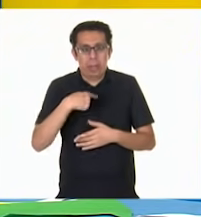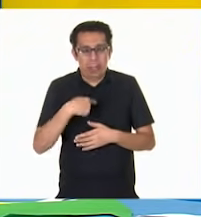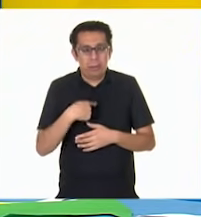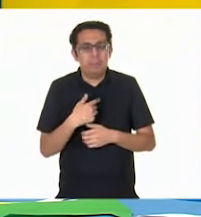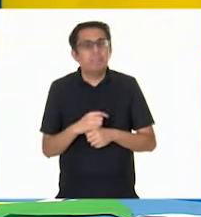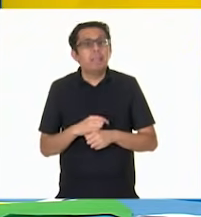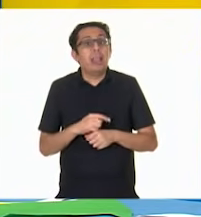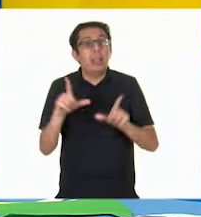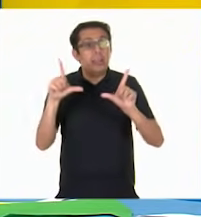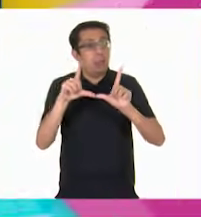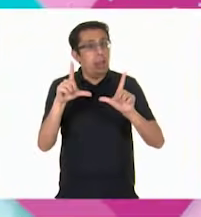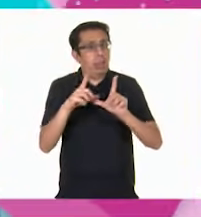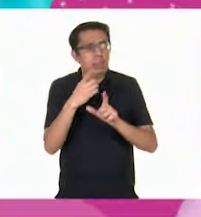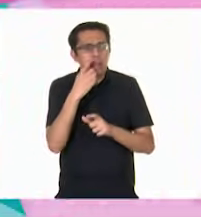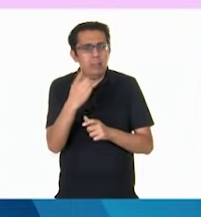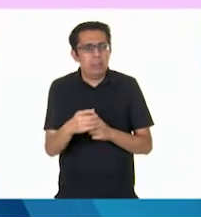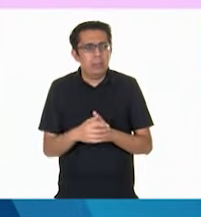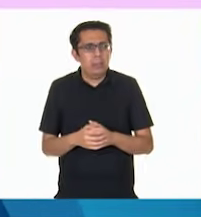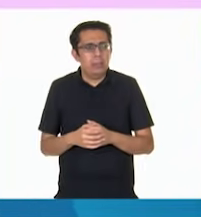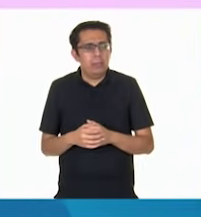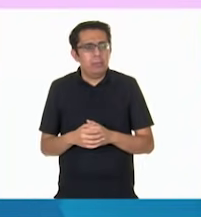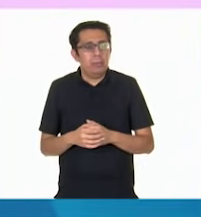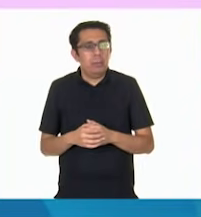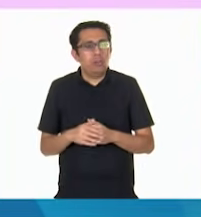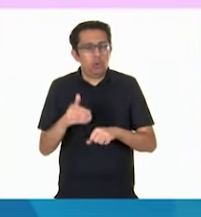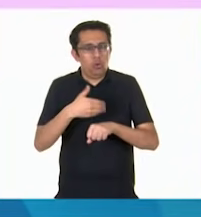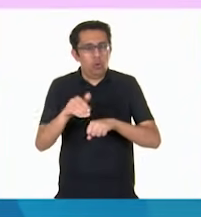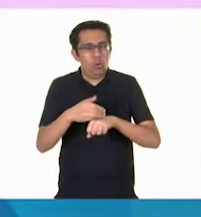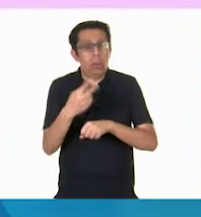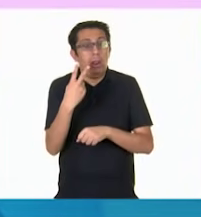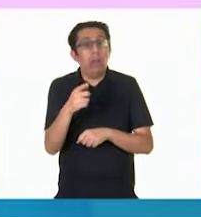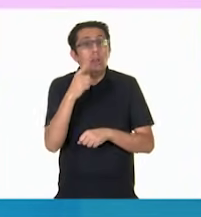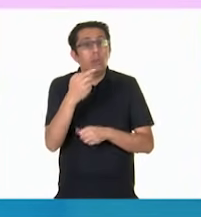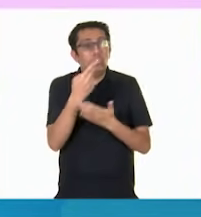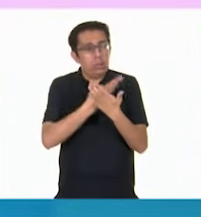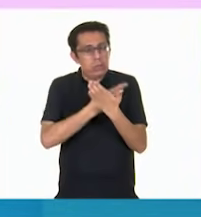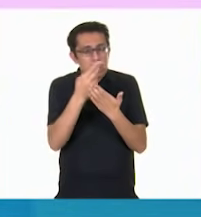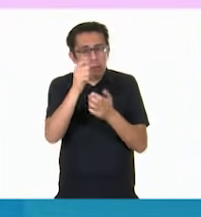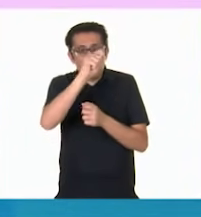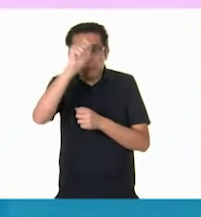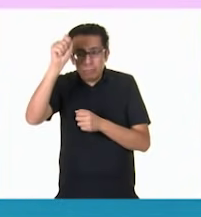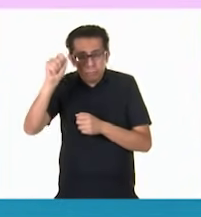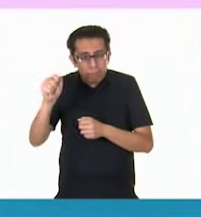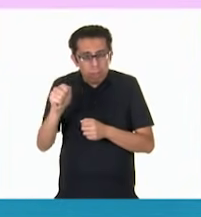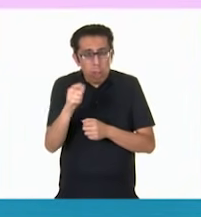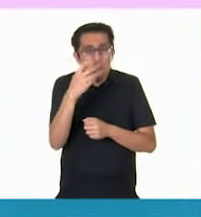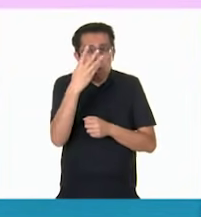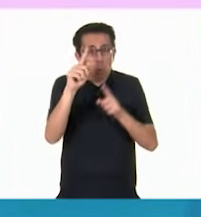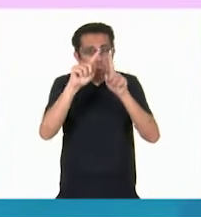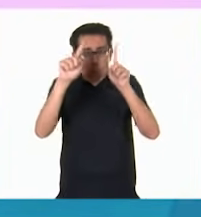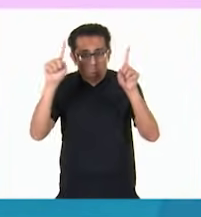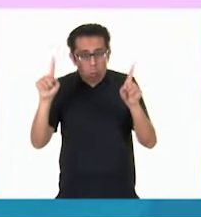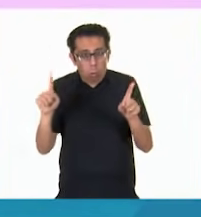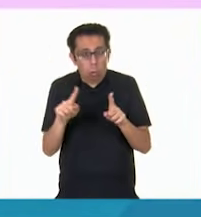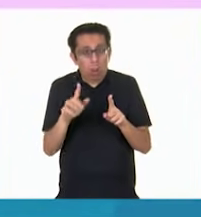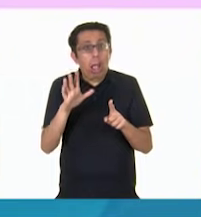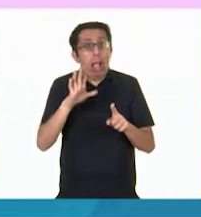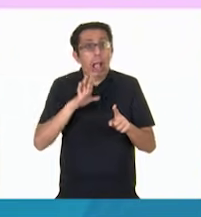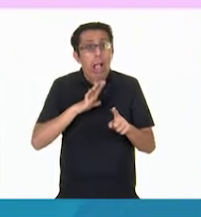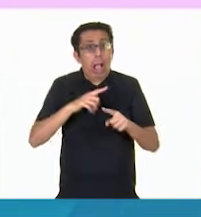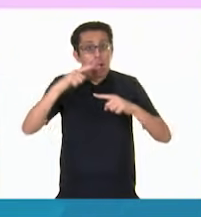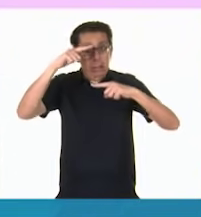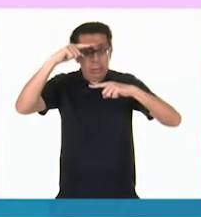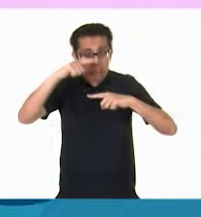tarjeta dice lo siguiente. Tarjeta número dos. Dibuja un cuadrilátero con dos pares de